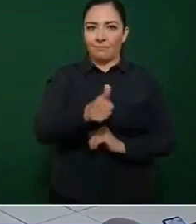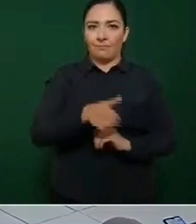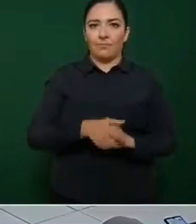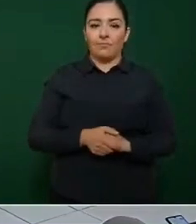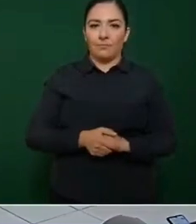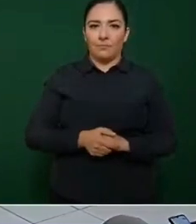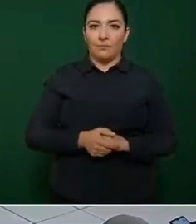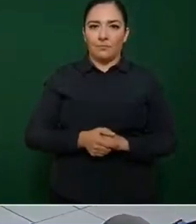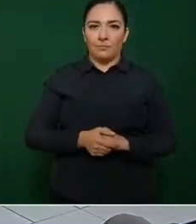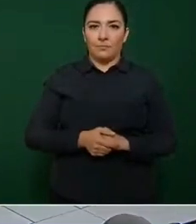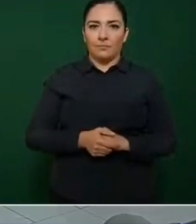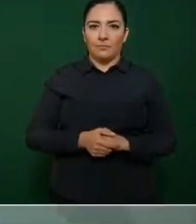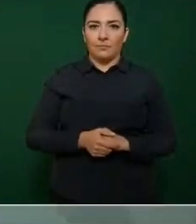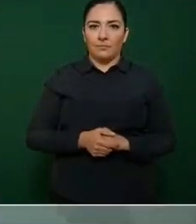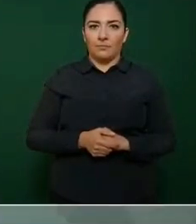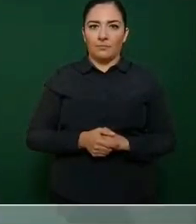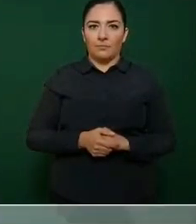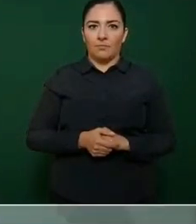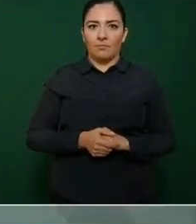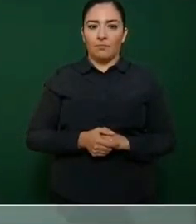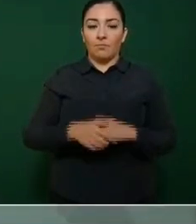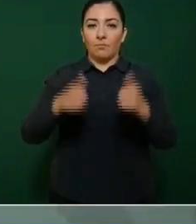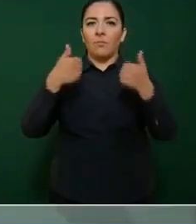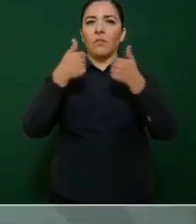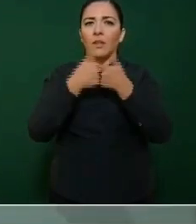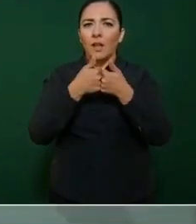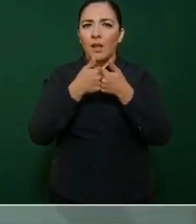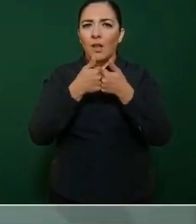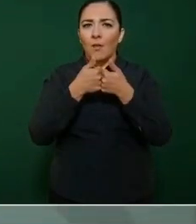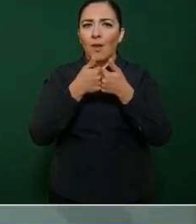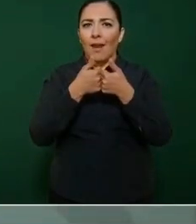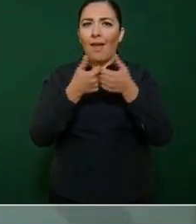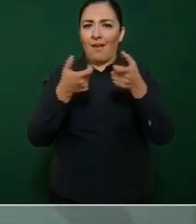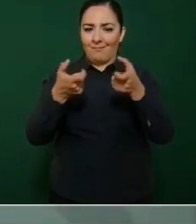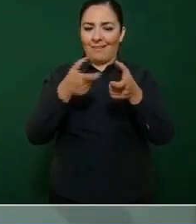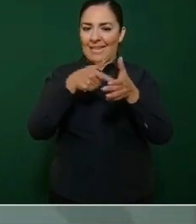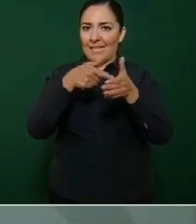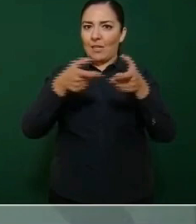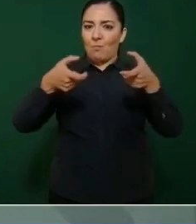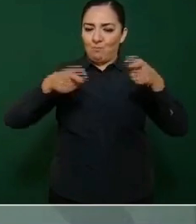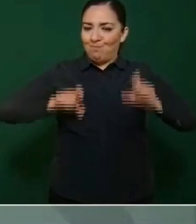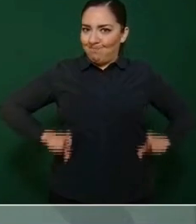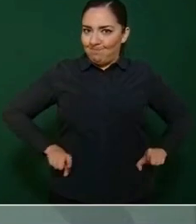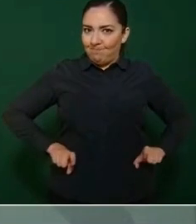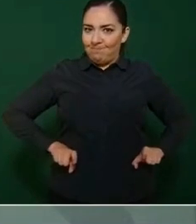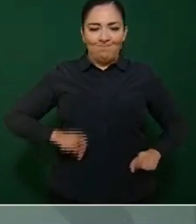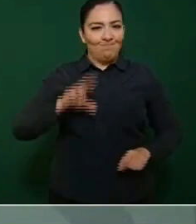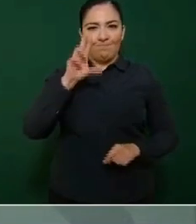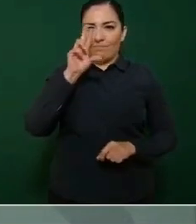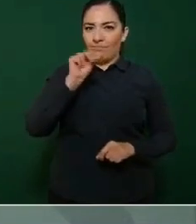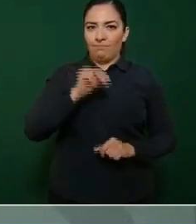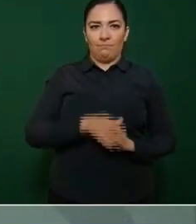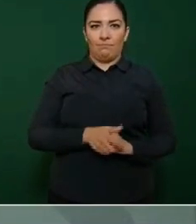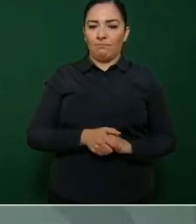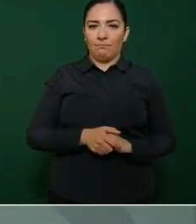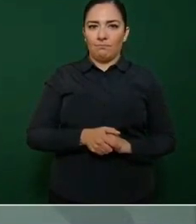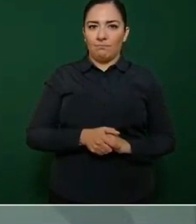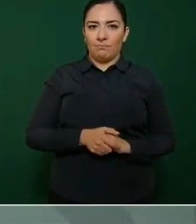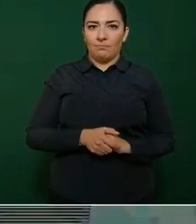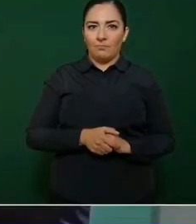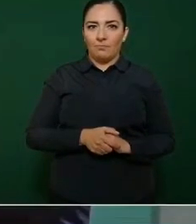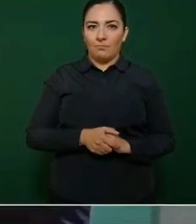qué las aduanas no sean botín y qué se